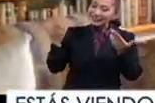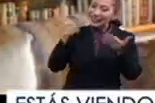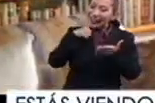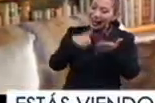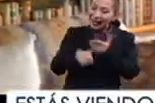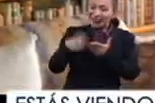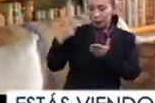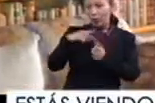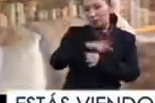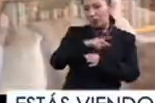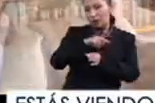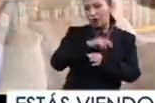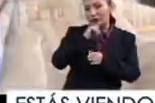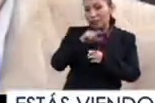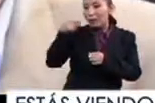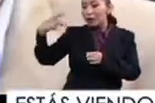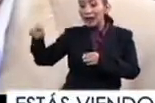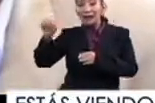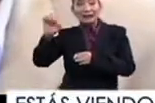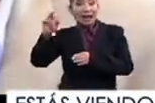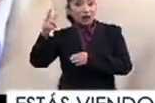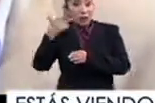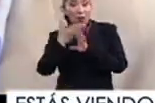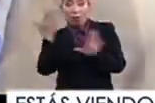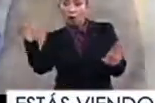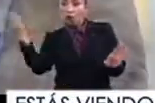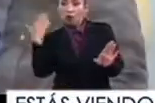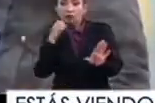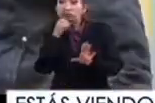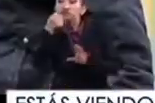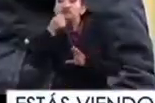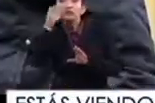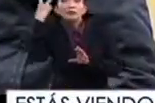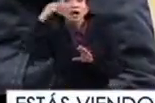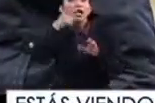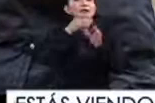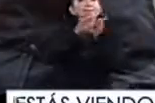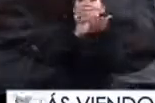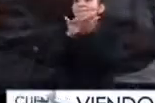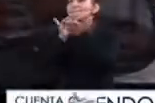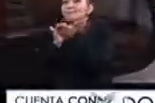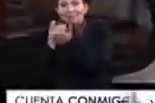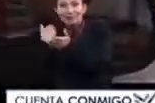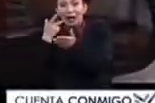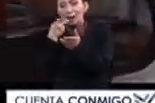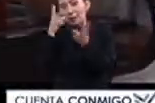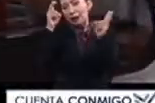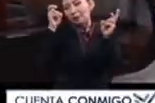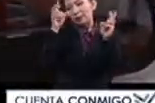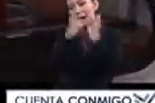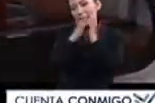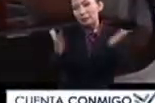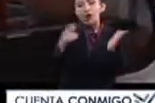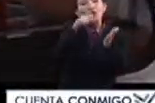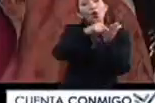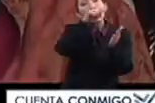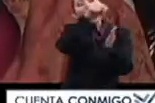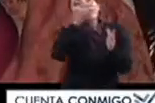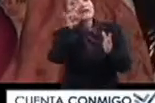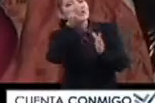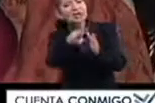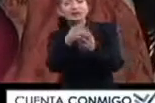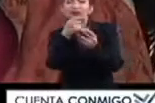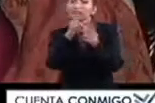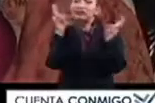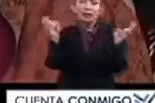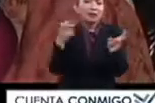solo por lo que me corresponde a mí, sino porque Sergio era un gran corresponsal, ¿no? No, los dos, yo me imagino, pues hablaban de libros, de lugares, de Entre autores. otras